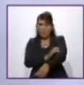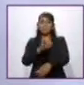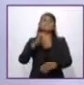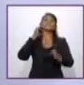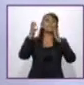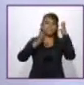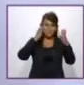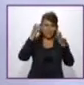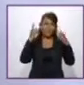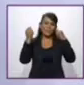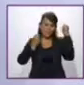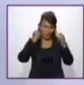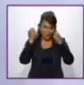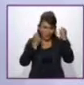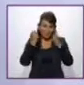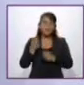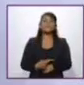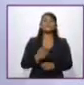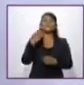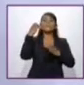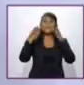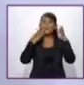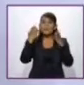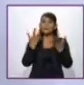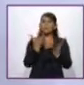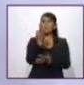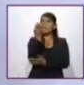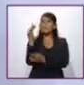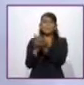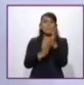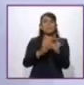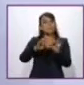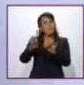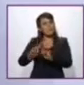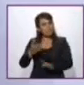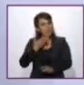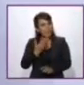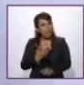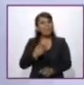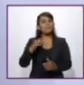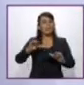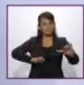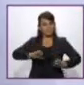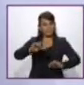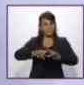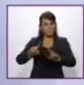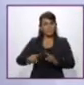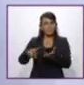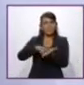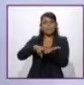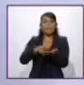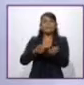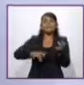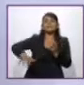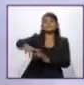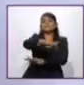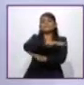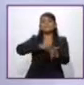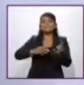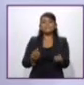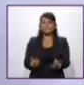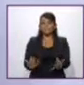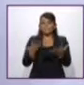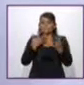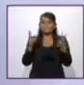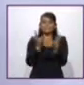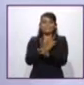ecoturismo, la agroecología y todas estas actividades que se relacionan de manera directa con el medio ambiente. En el